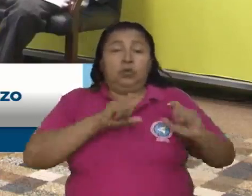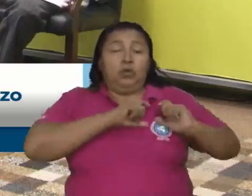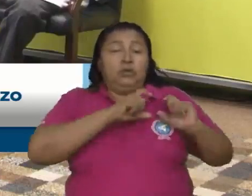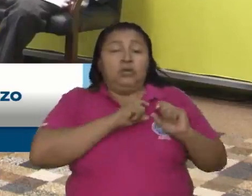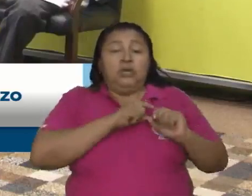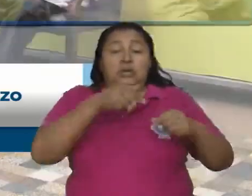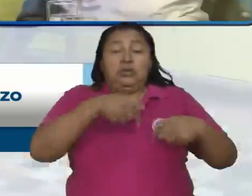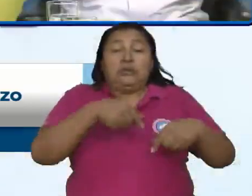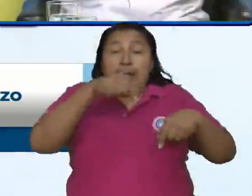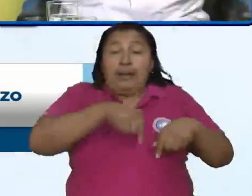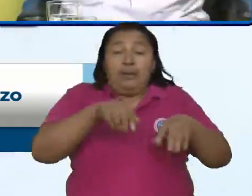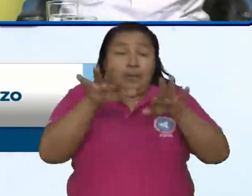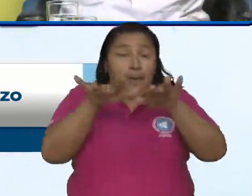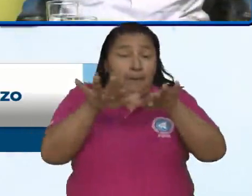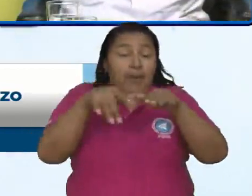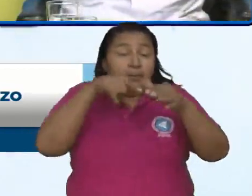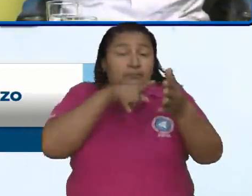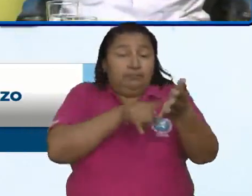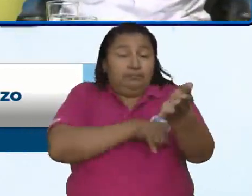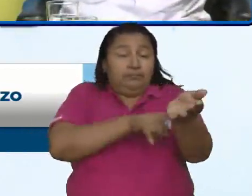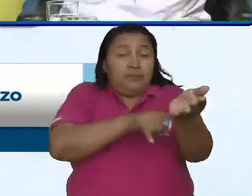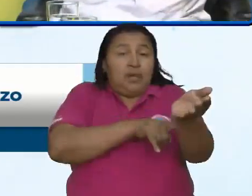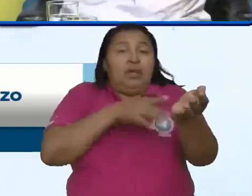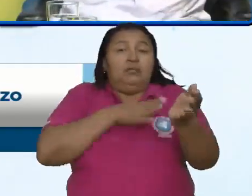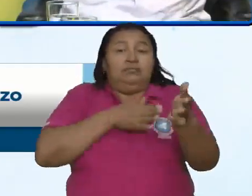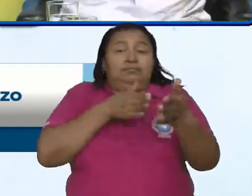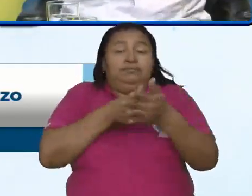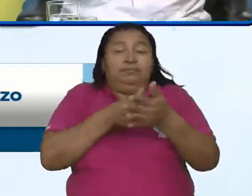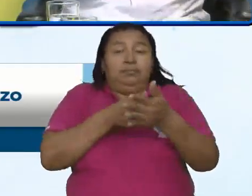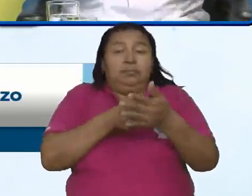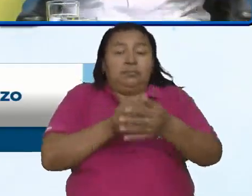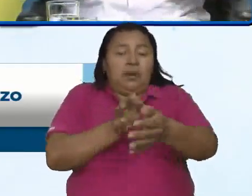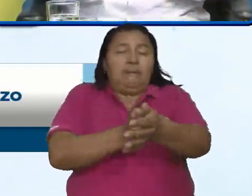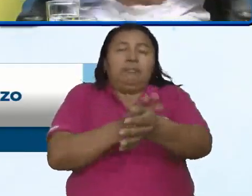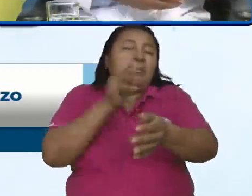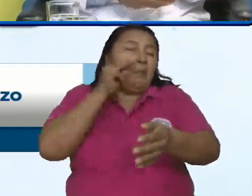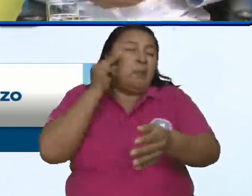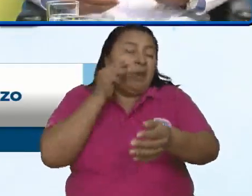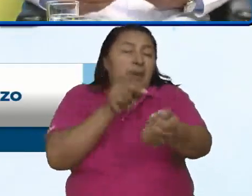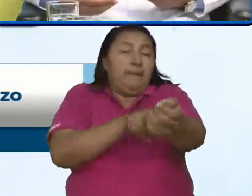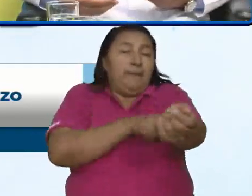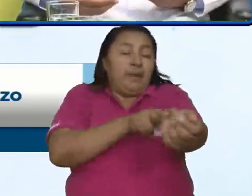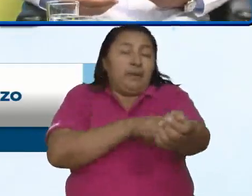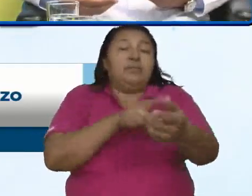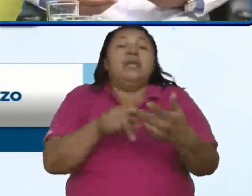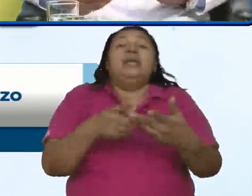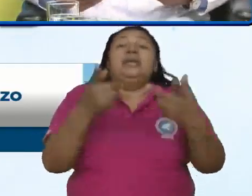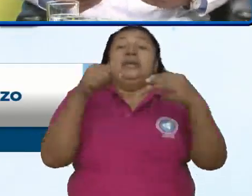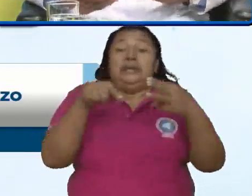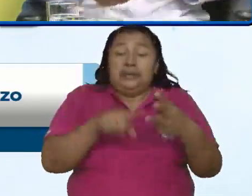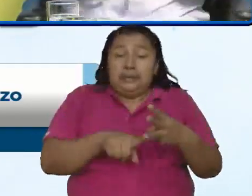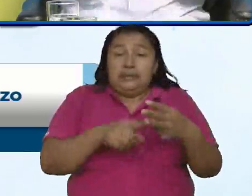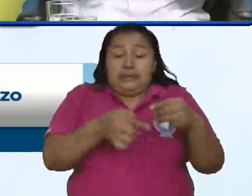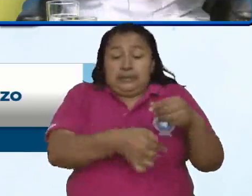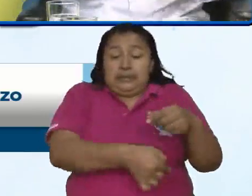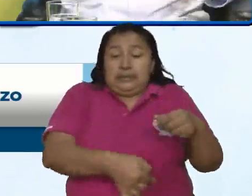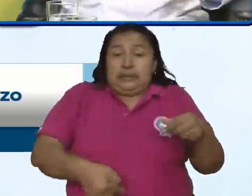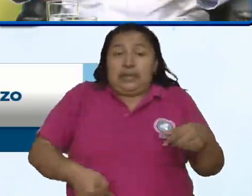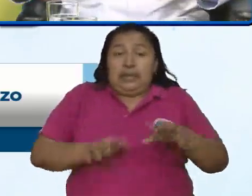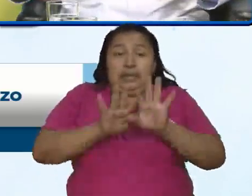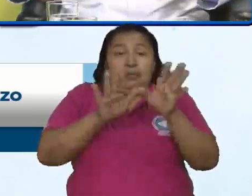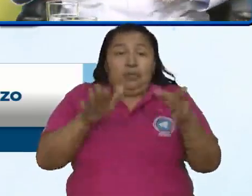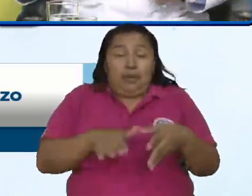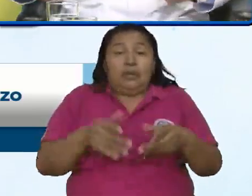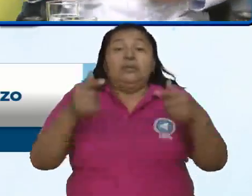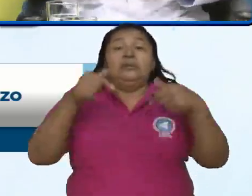miembros inferiores y cumple con lo otro de la triada, que es la estasis venosa. Y si le vamos a hacer cesárea a una paciente, lógicamente que el daño que le vamos a